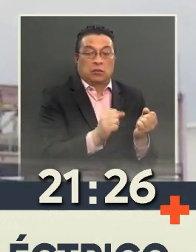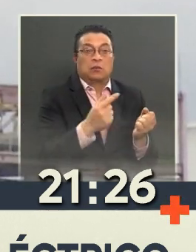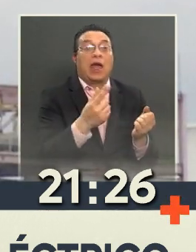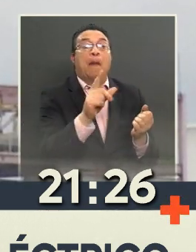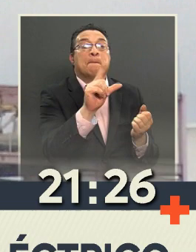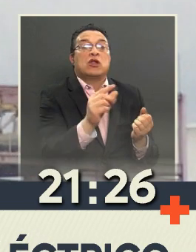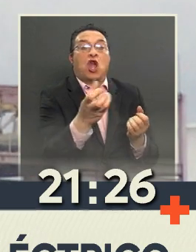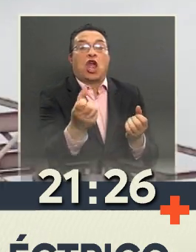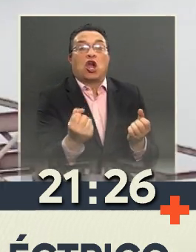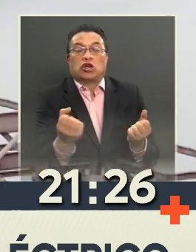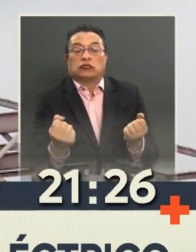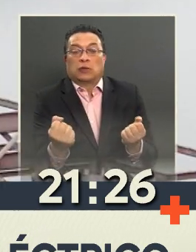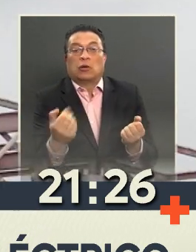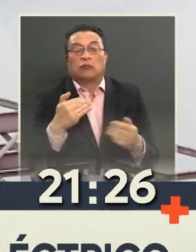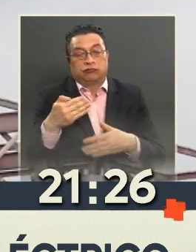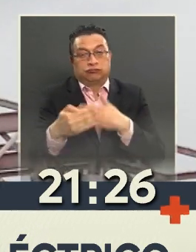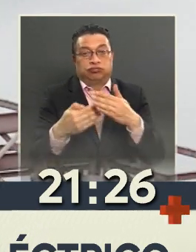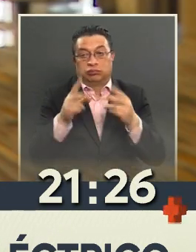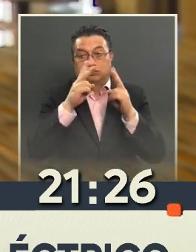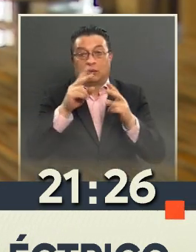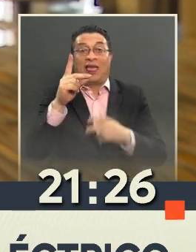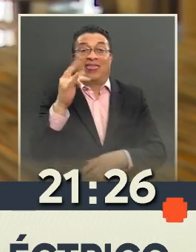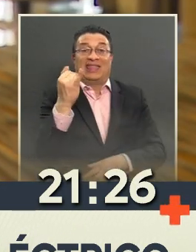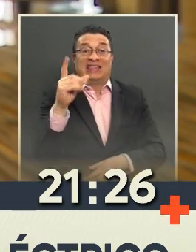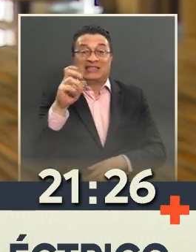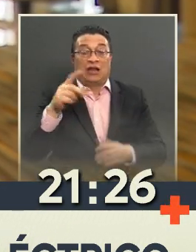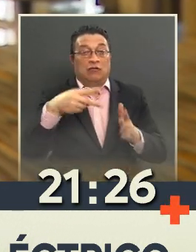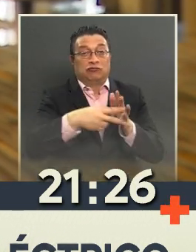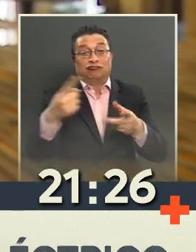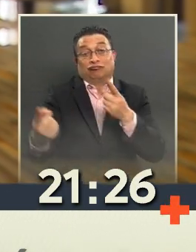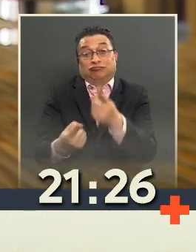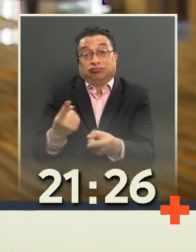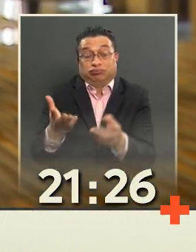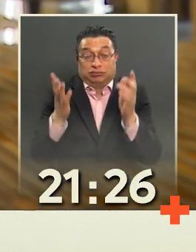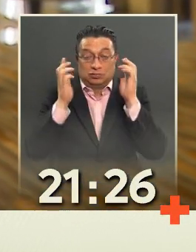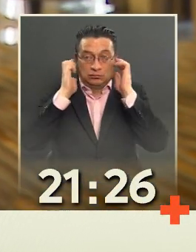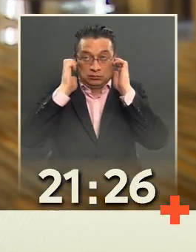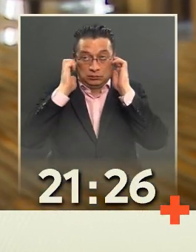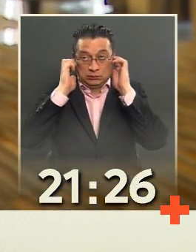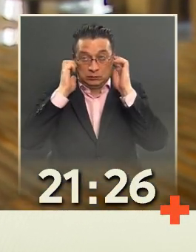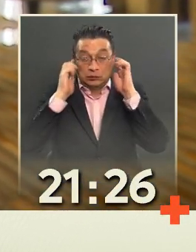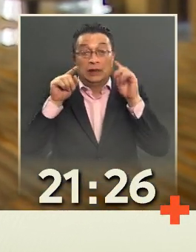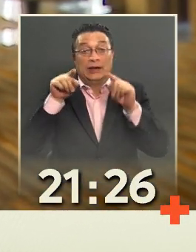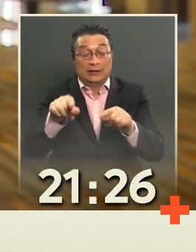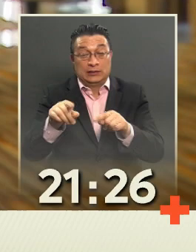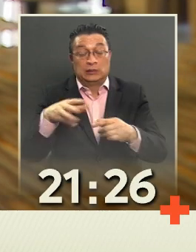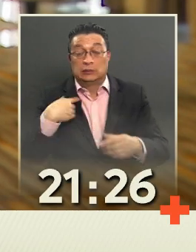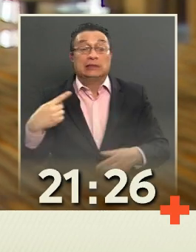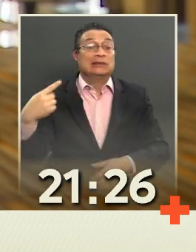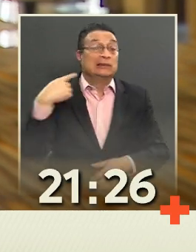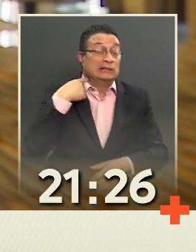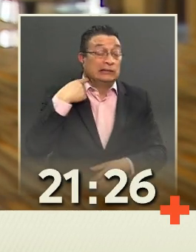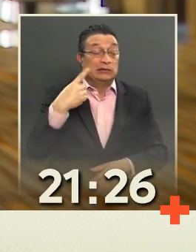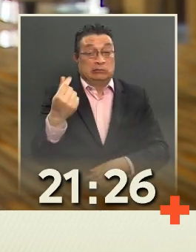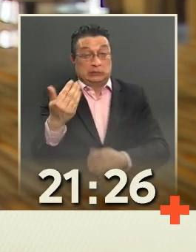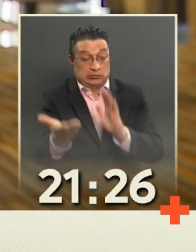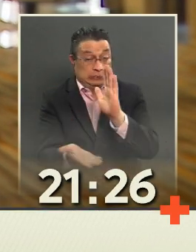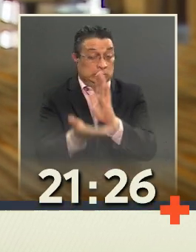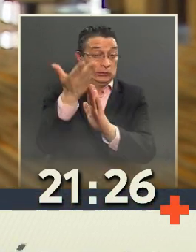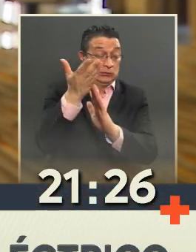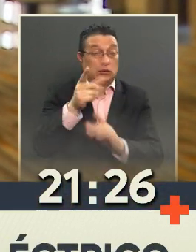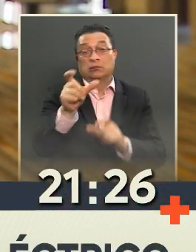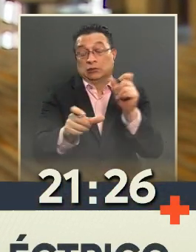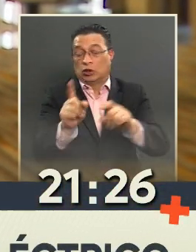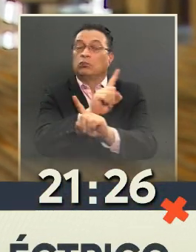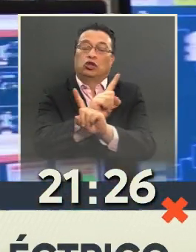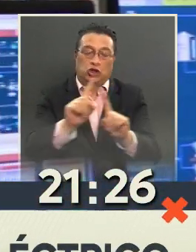económicos y sustentables como es el diésel. Esto no va a tener ningún efecto en los precios de la electricidad para los clientes